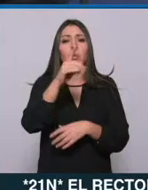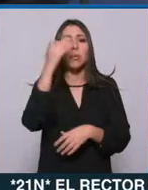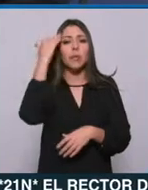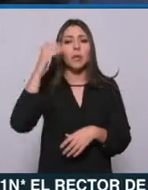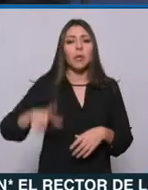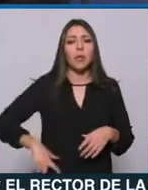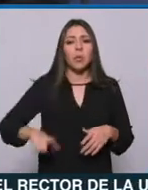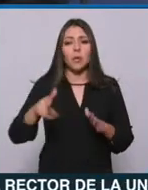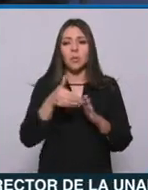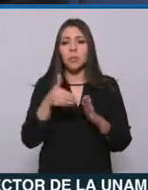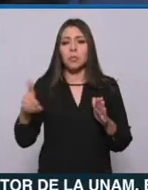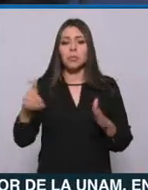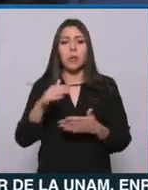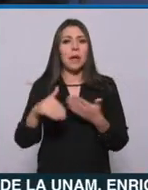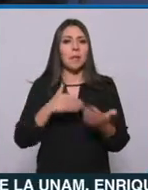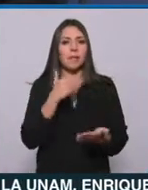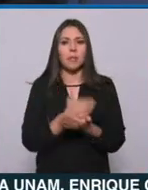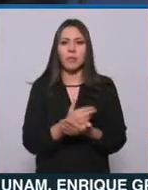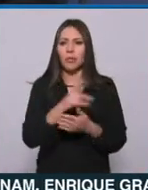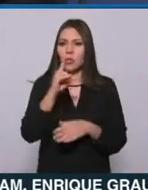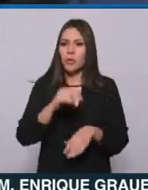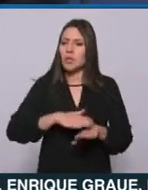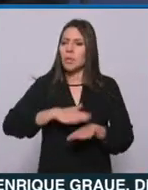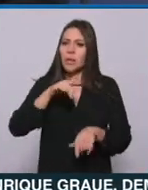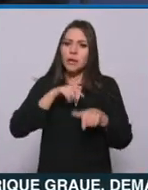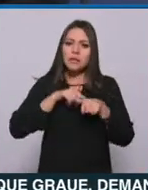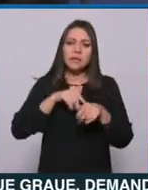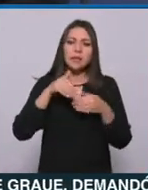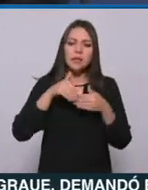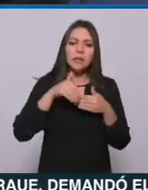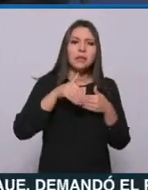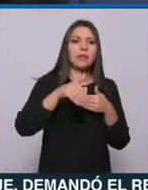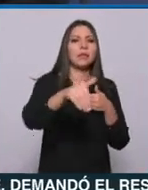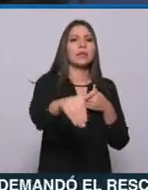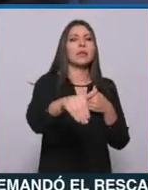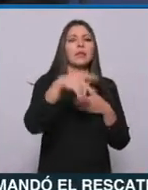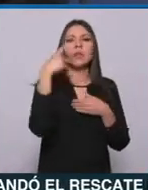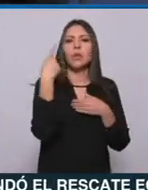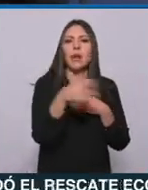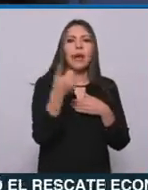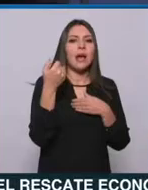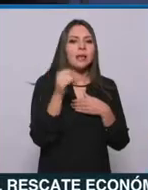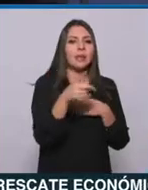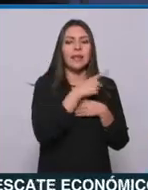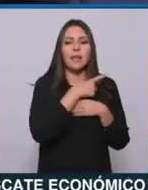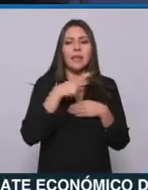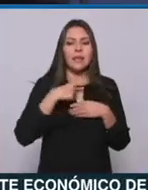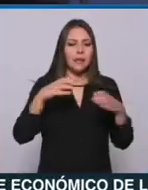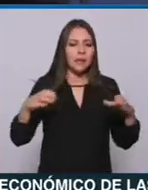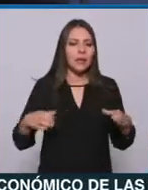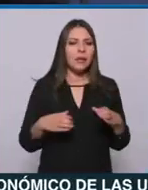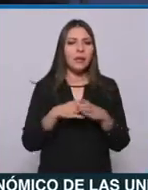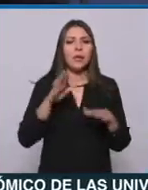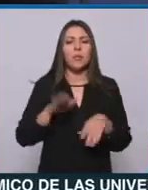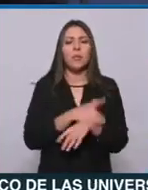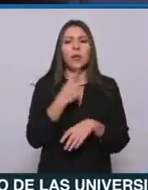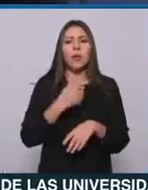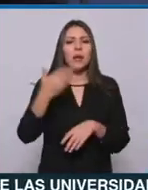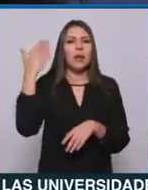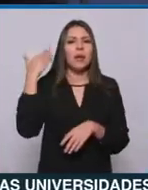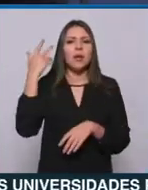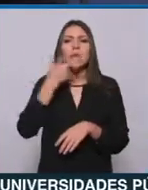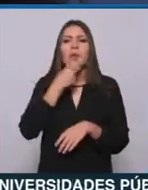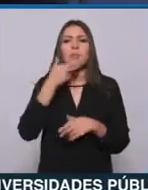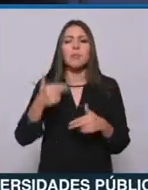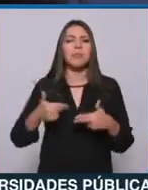va más allá, ¿no? Sí. Esto es una condición también de un sistema patriarcal que está impregnado desde los discursos, pero también